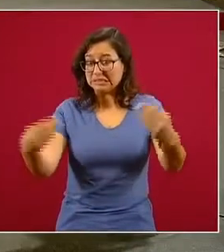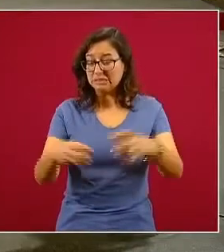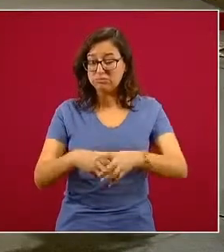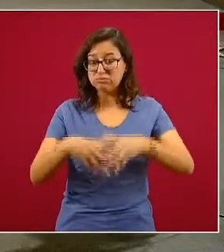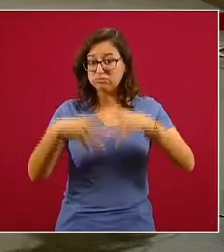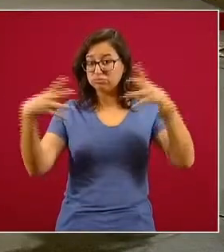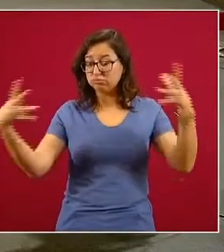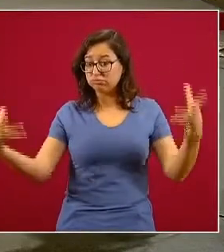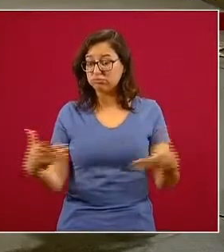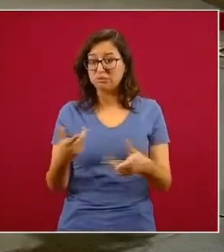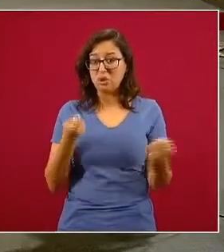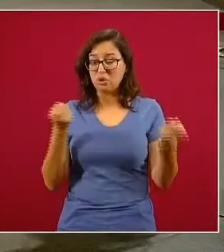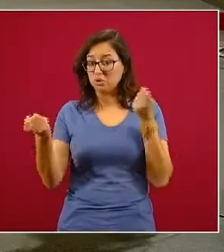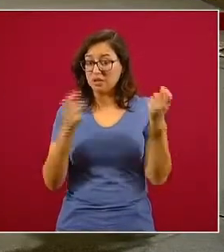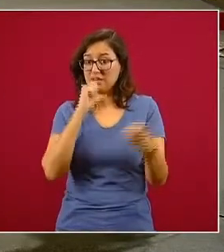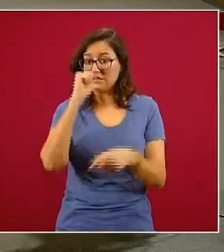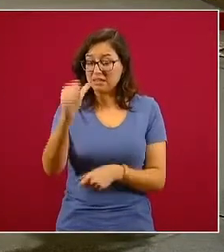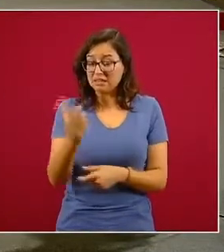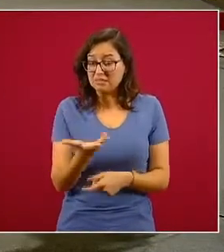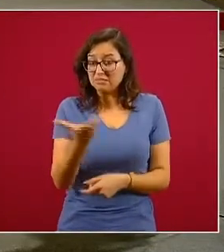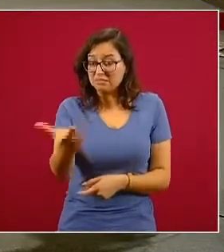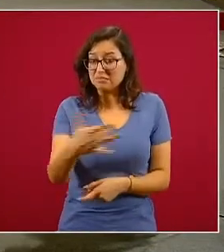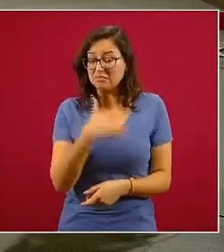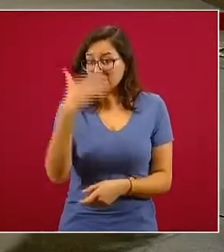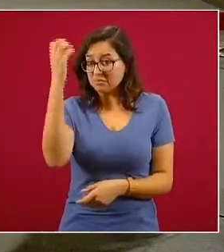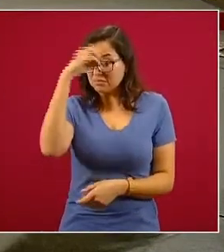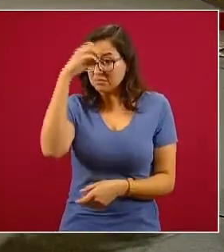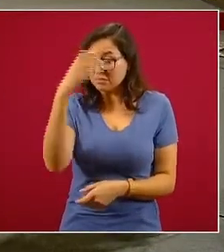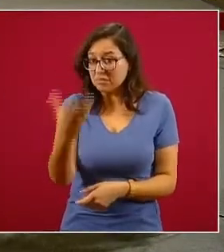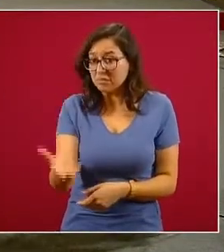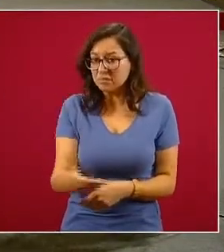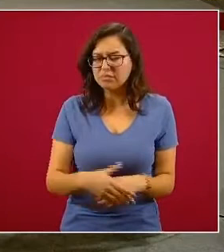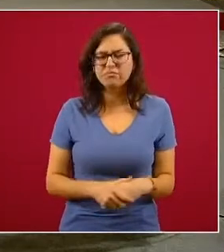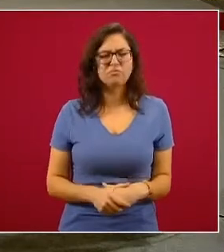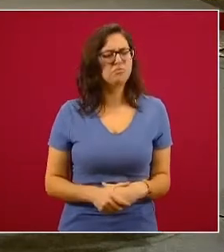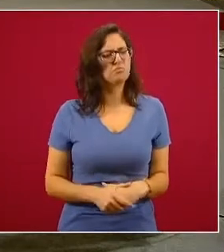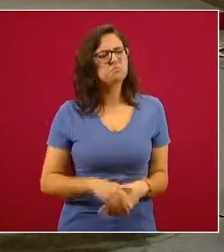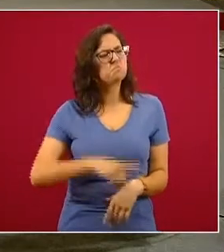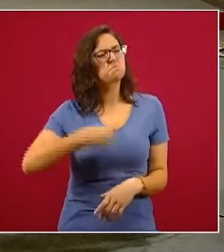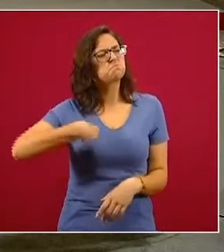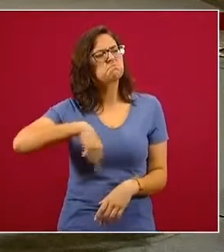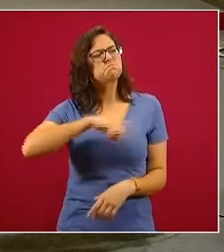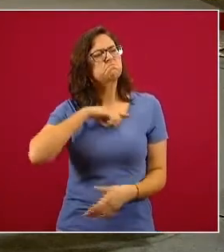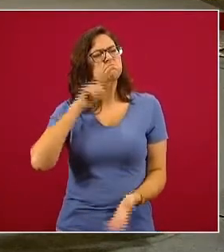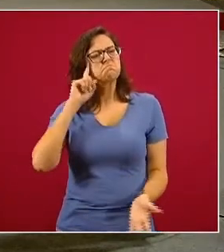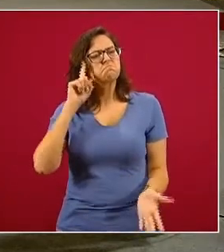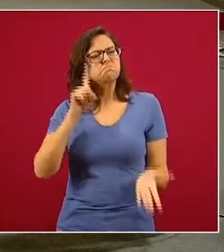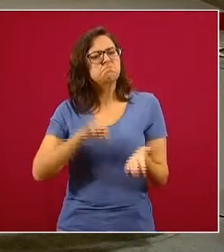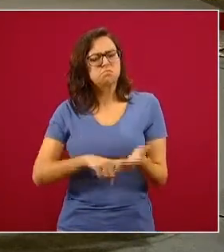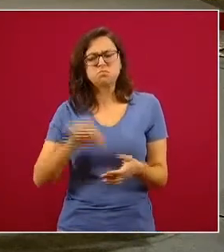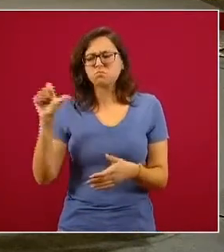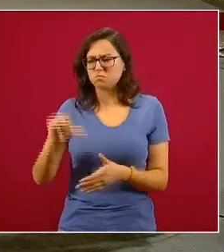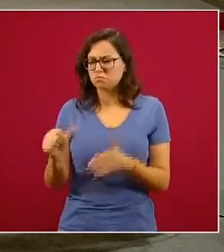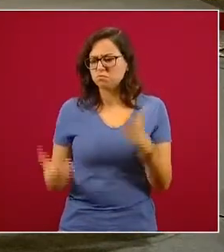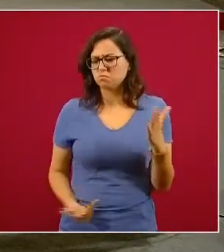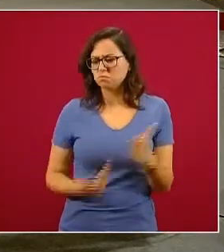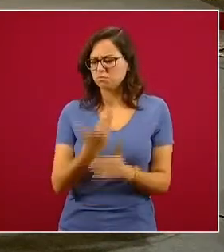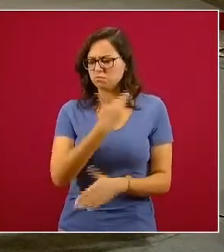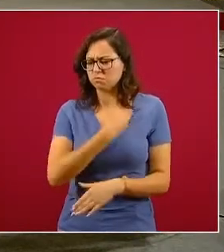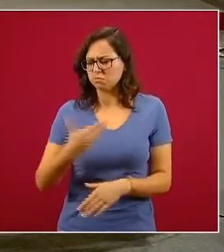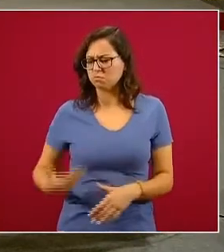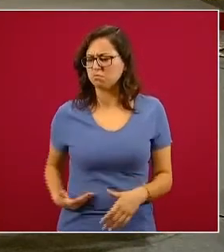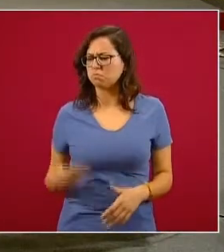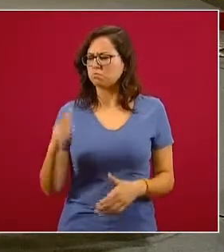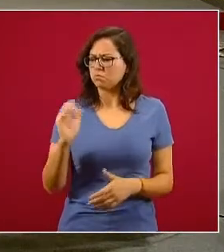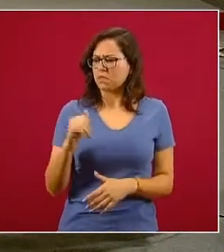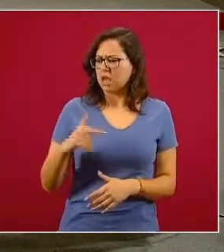así. El presidente López Obrador esta mañana explicó extensamente las implicaciones de esta decisión